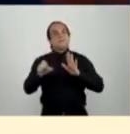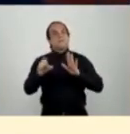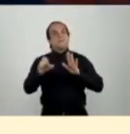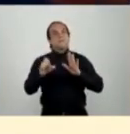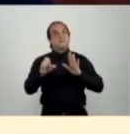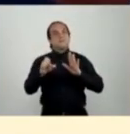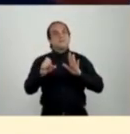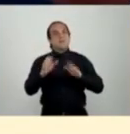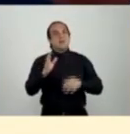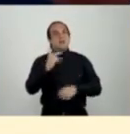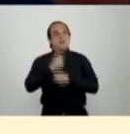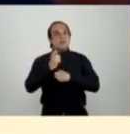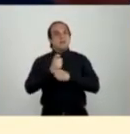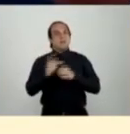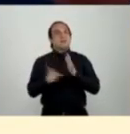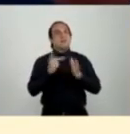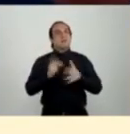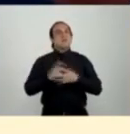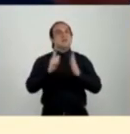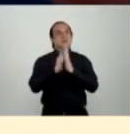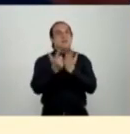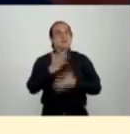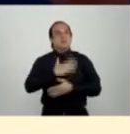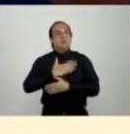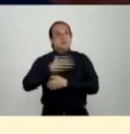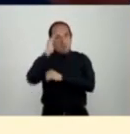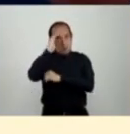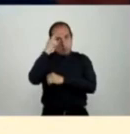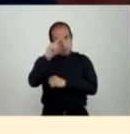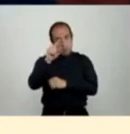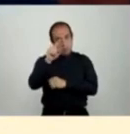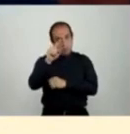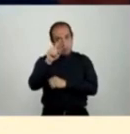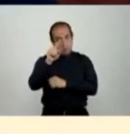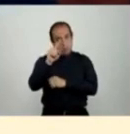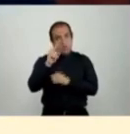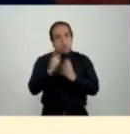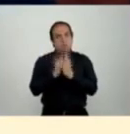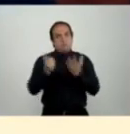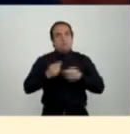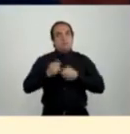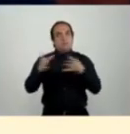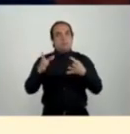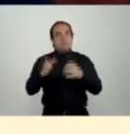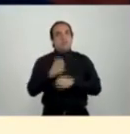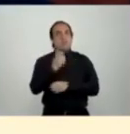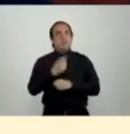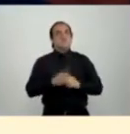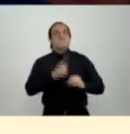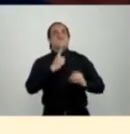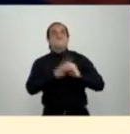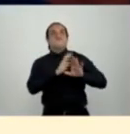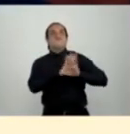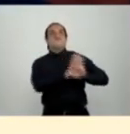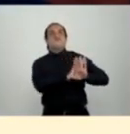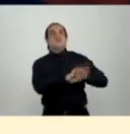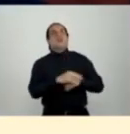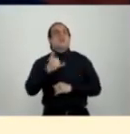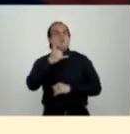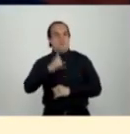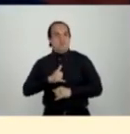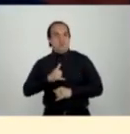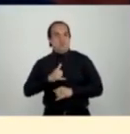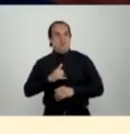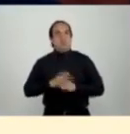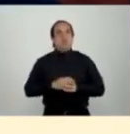vez que un libro mío fue considerado para una traducción, fue rechazado en Italia en una editorial,